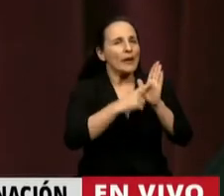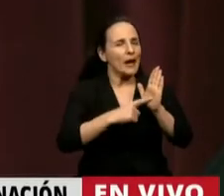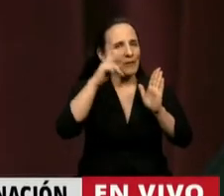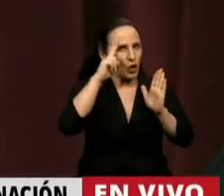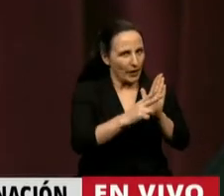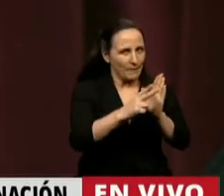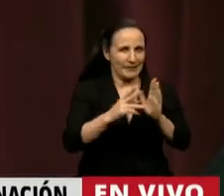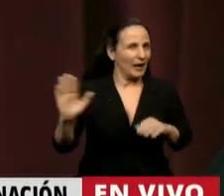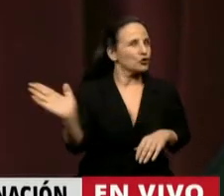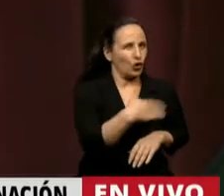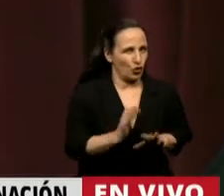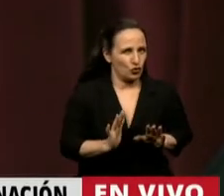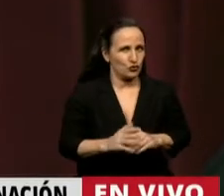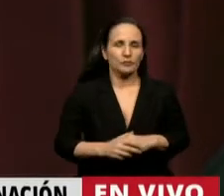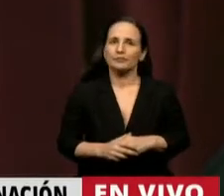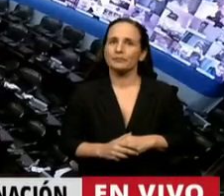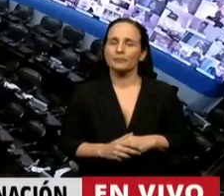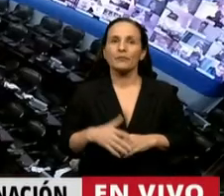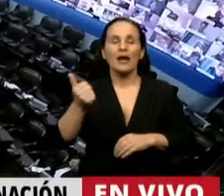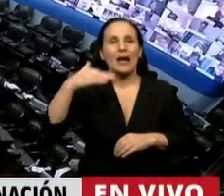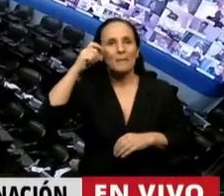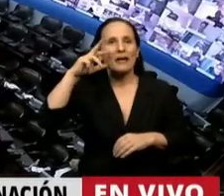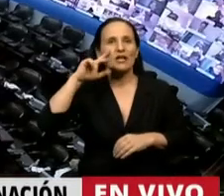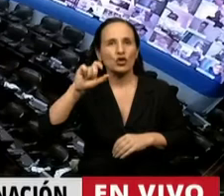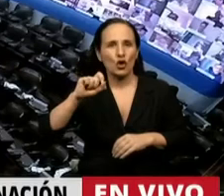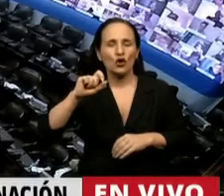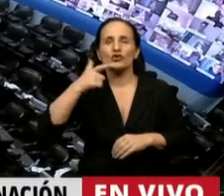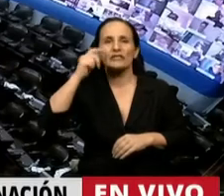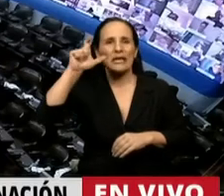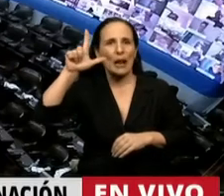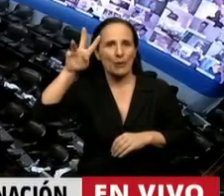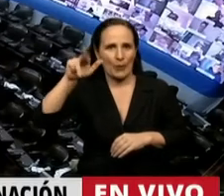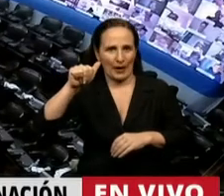En el uso de la palabra, el diputado Carlos Américo Selva.